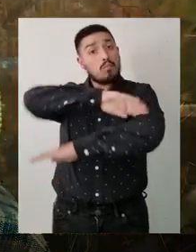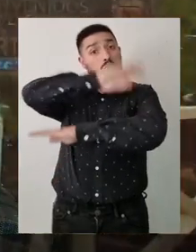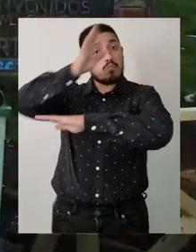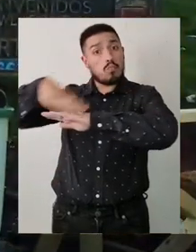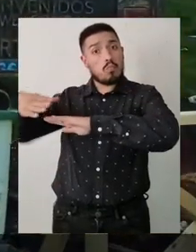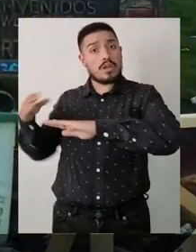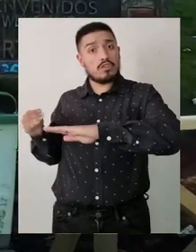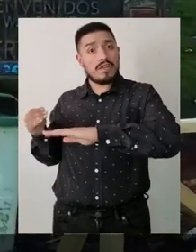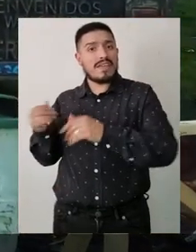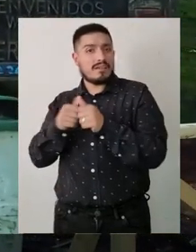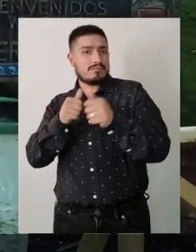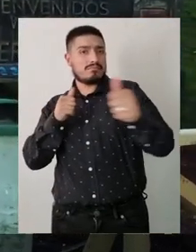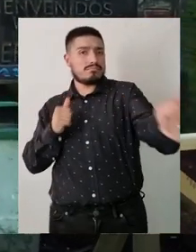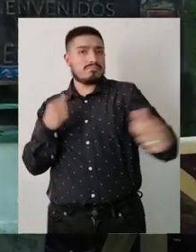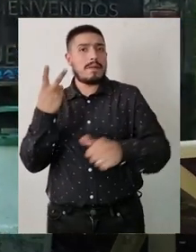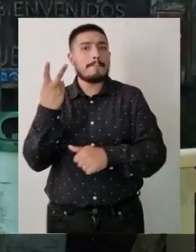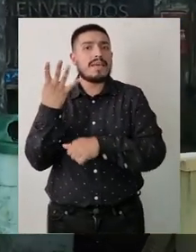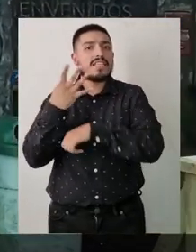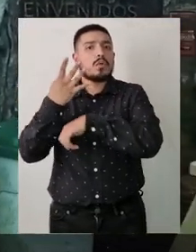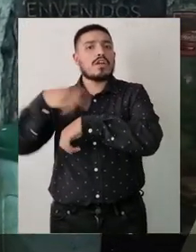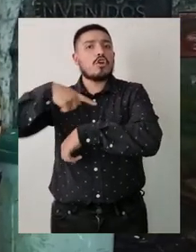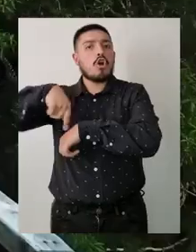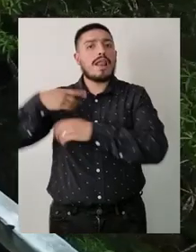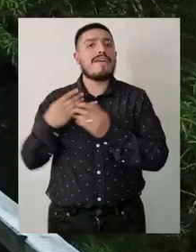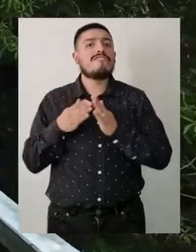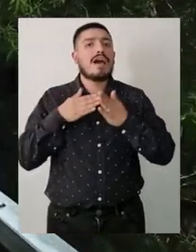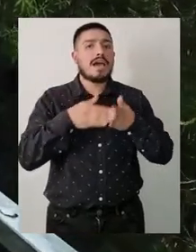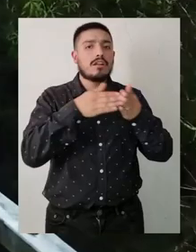Puerto Den queda 24 horas en barco.